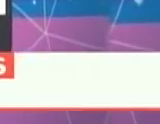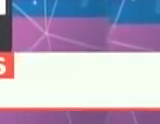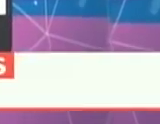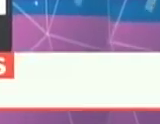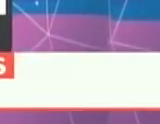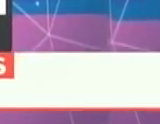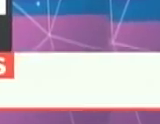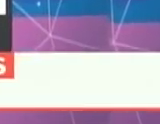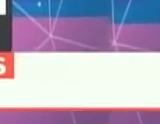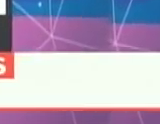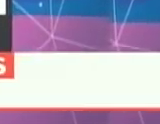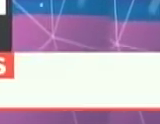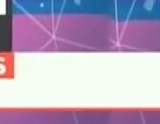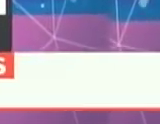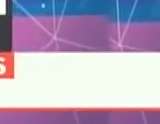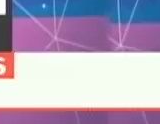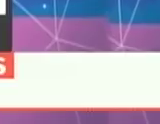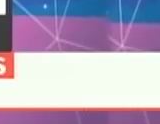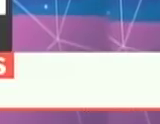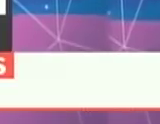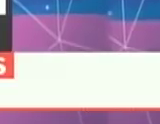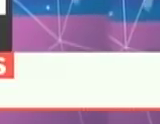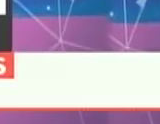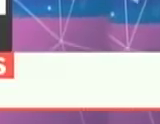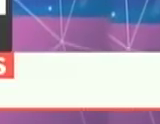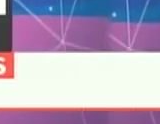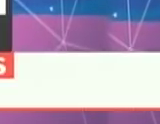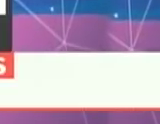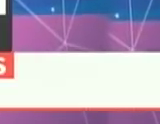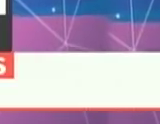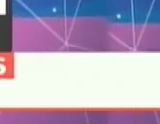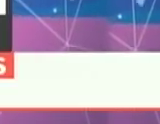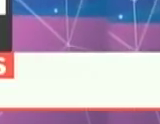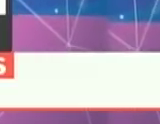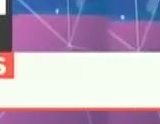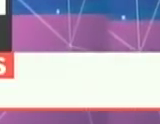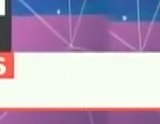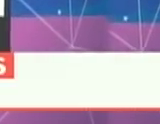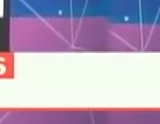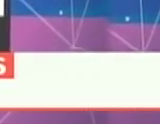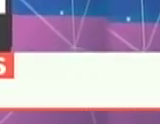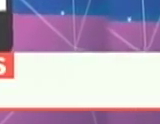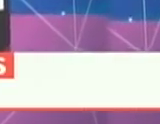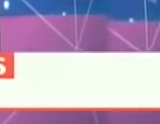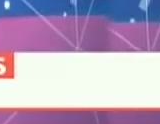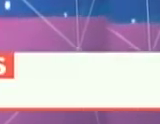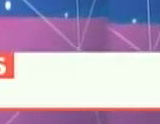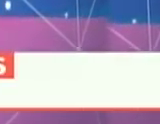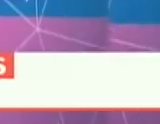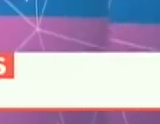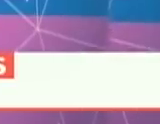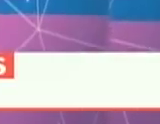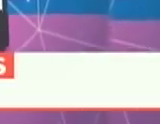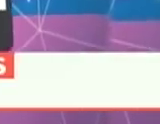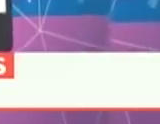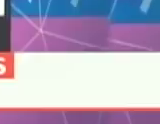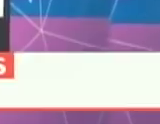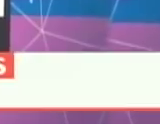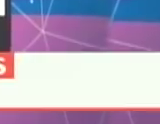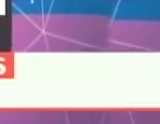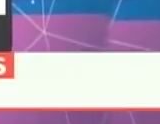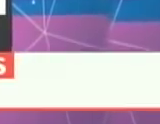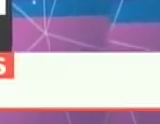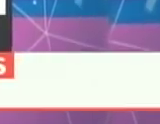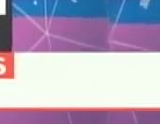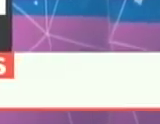24.123 milicianos y milicianas registradas en el sistema SOTU, que no es más que el Sistema Organizativo